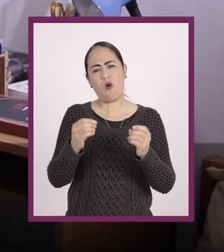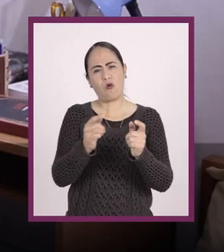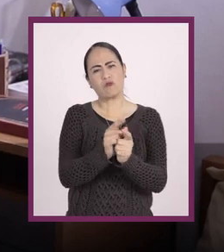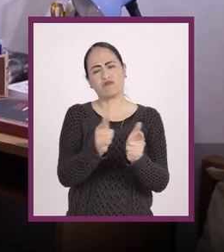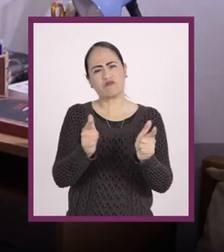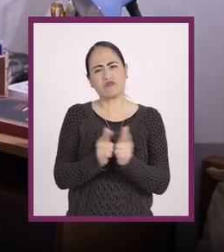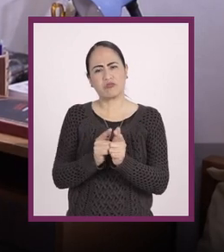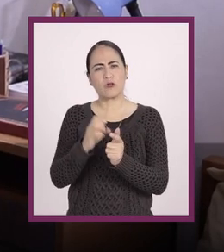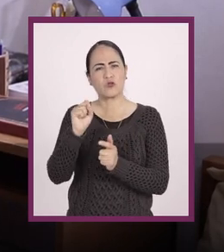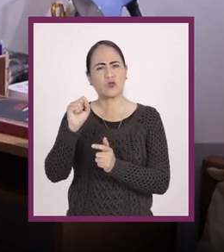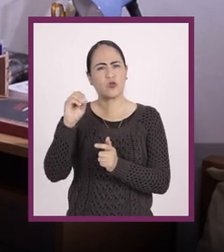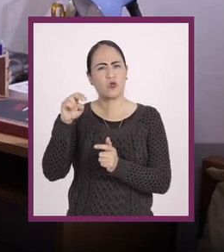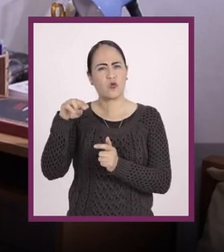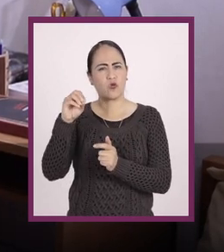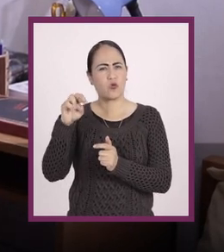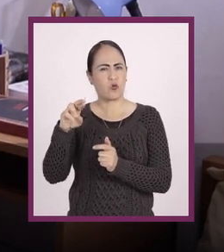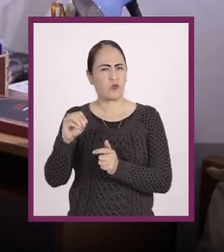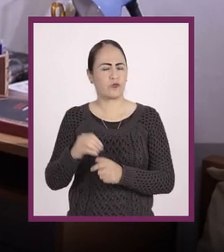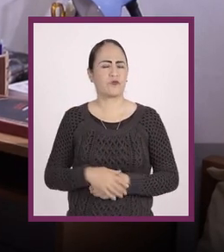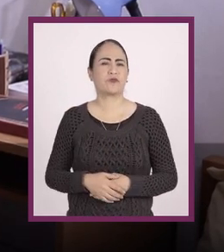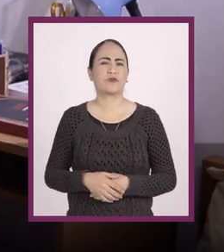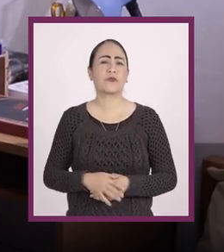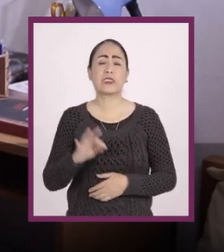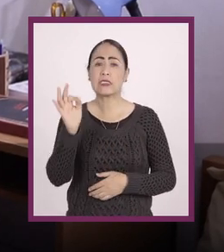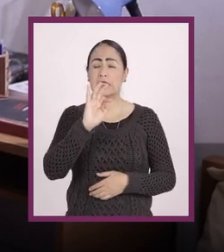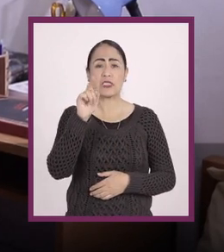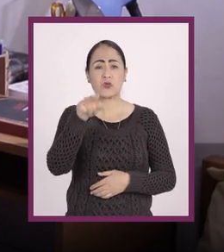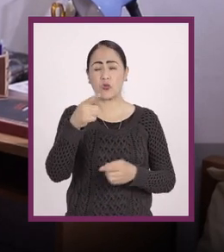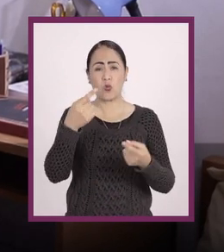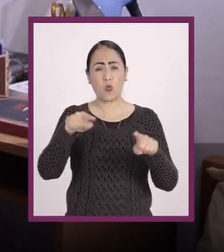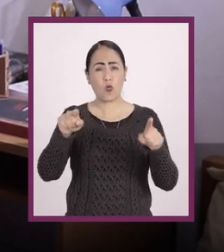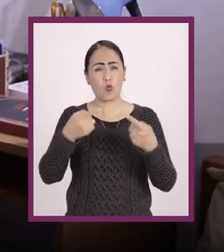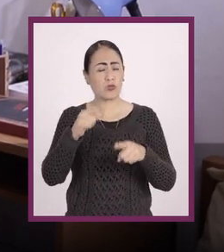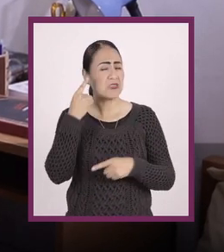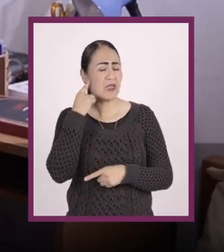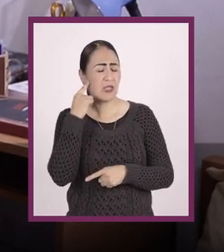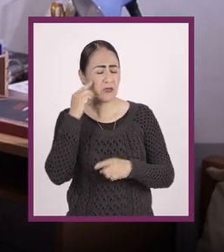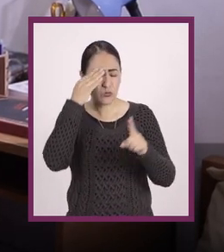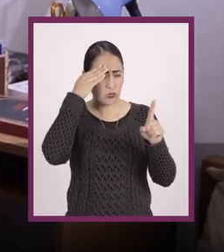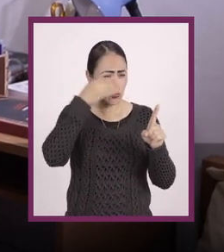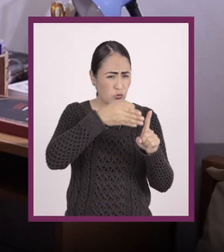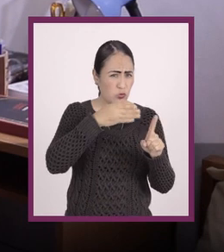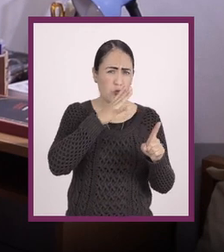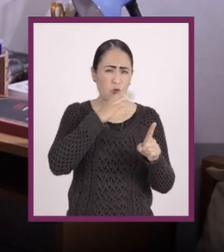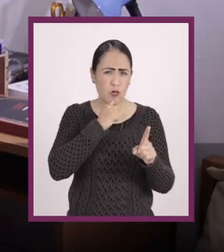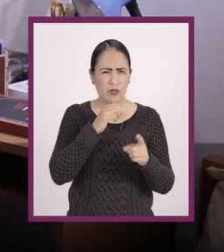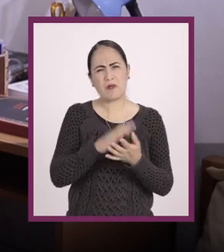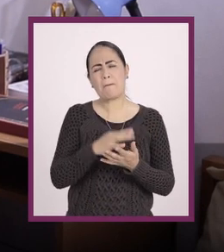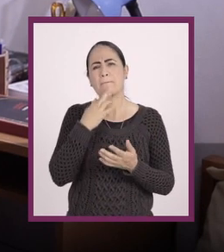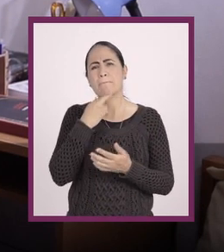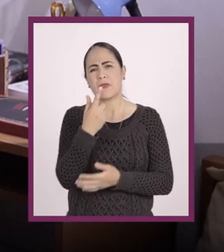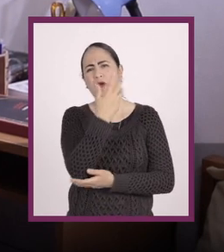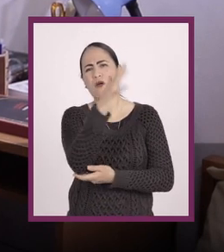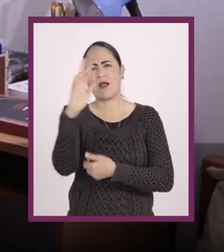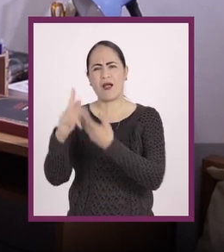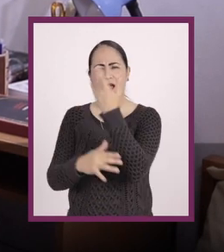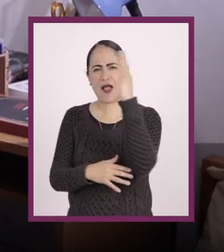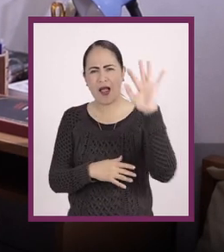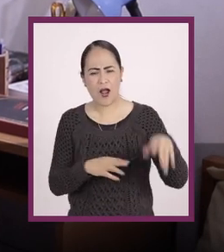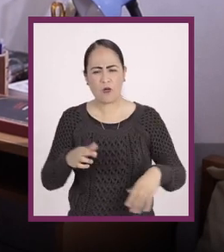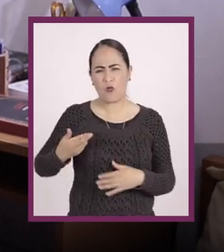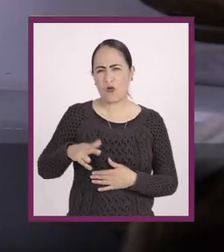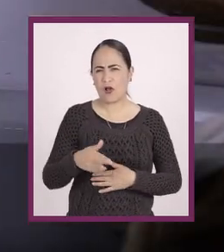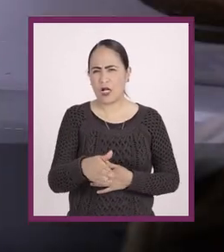si no logras concentrarte con música prueba con sonidos de la naturaleza olas del mar pájaros cantando un río corriendo